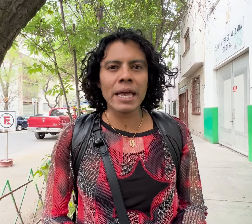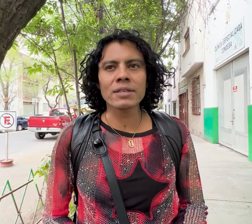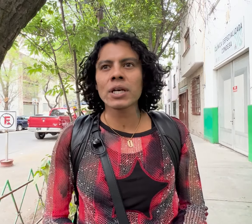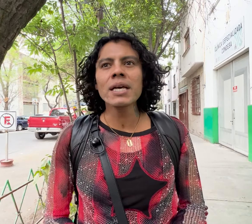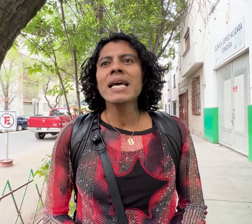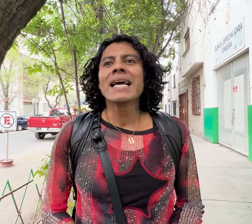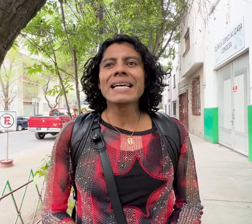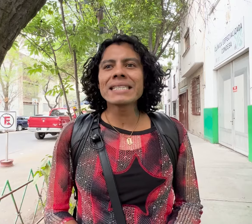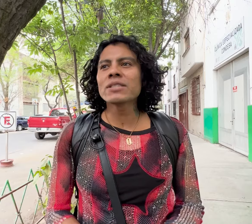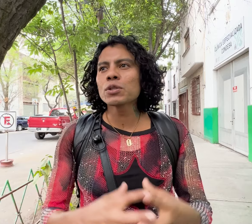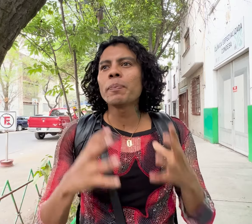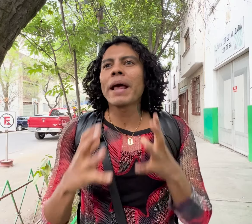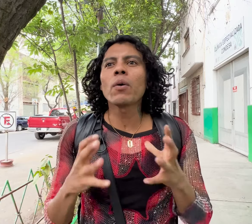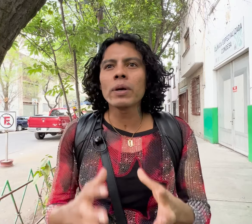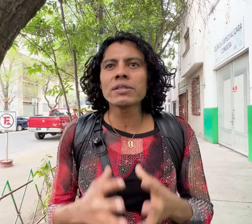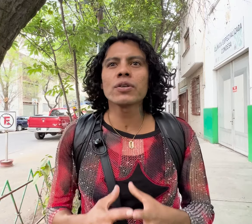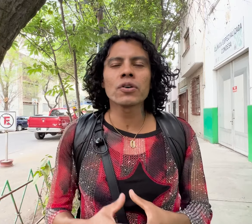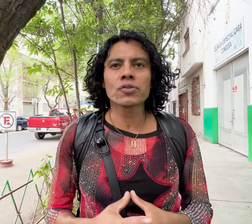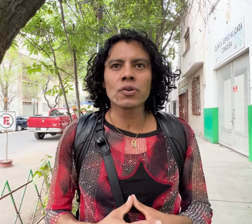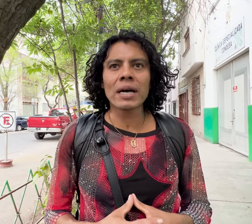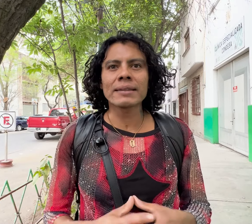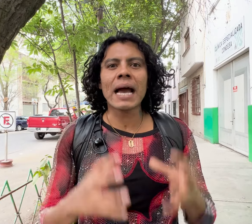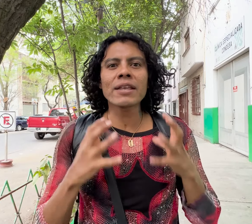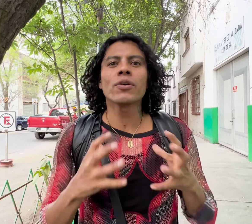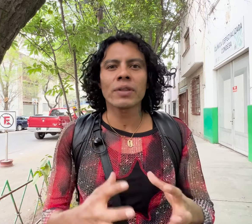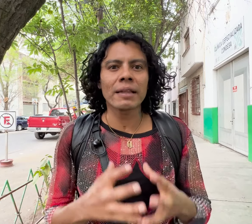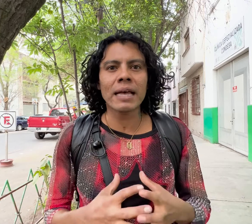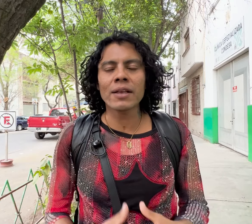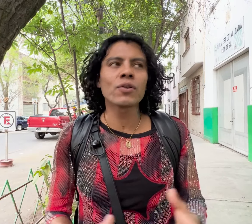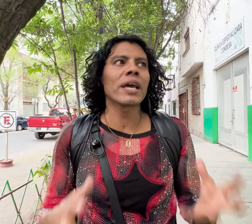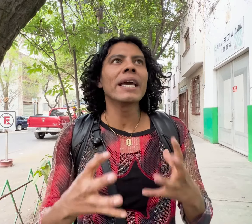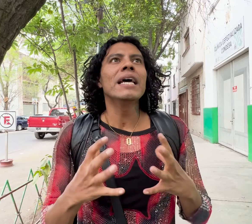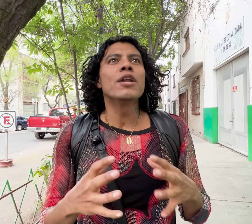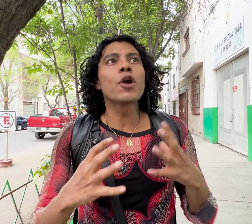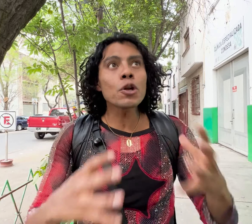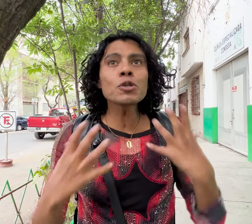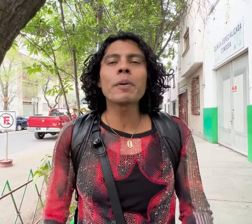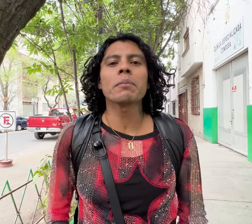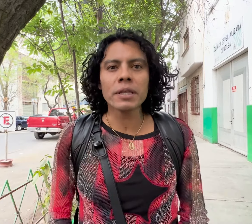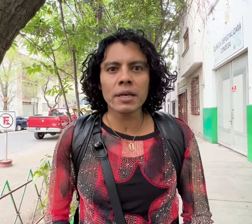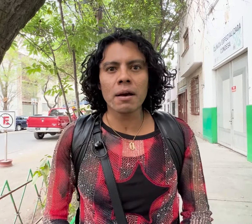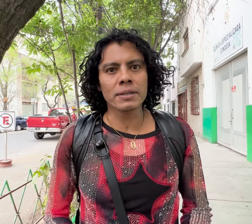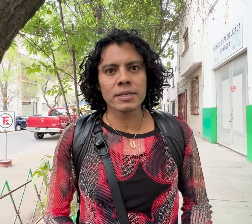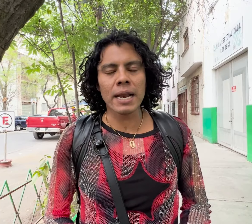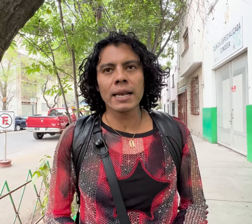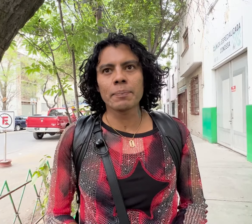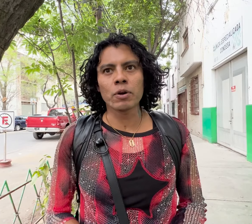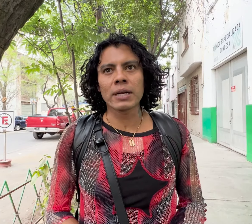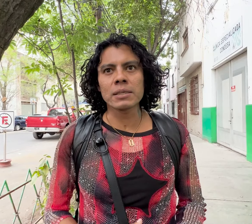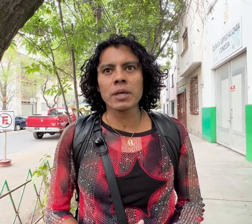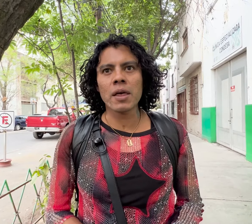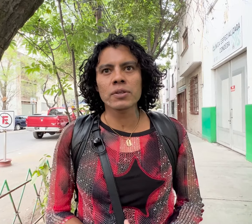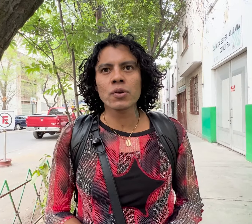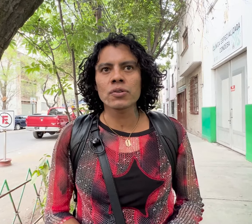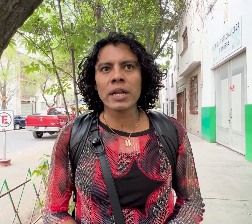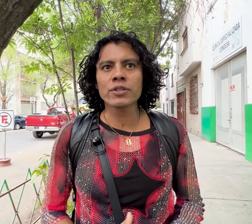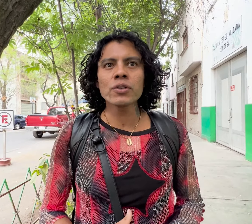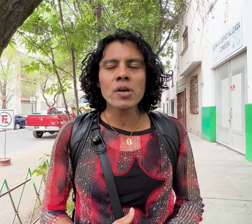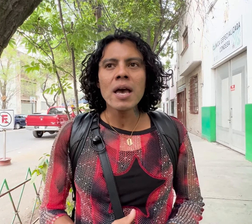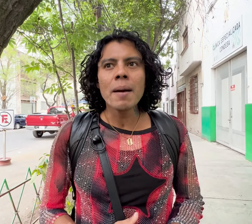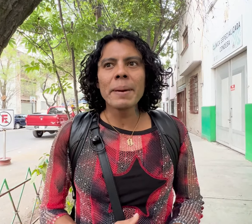el VIH es de estos prejuicios, ¿no? de antaño que no nos permiten avanzar en la progresividad de